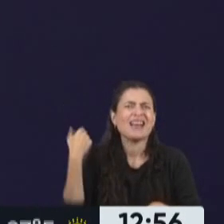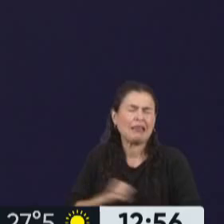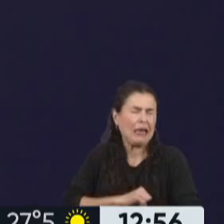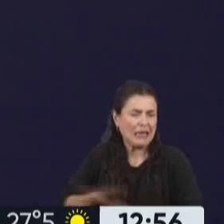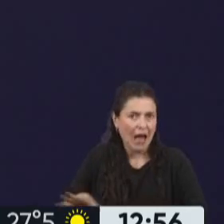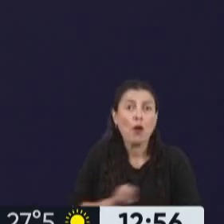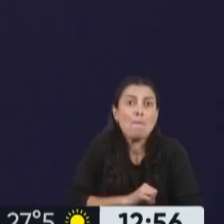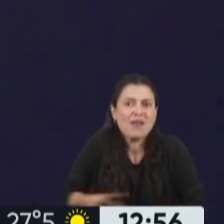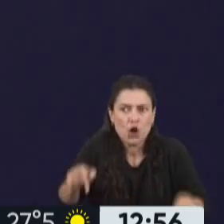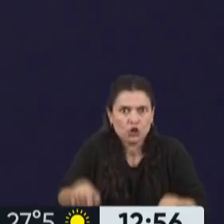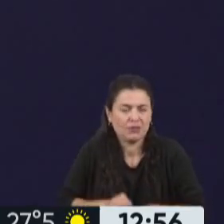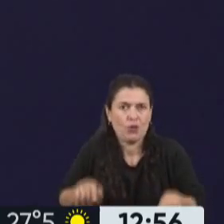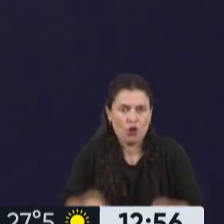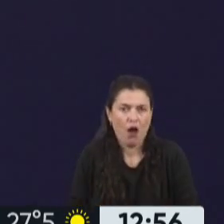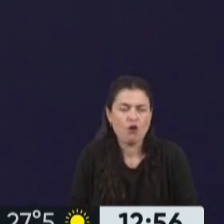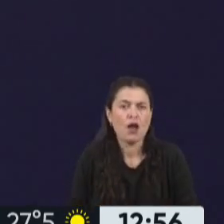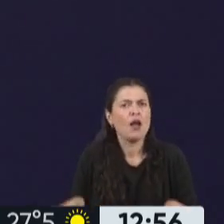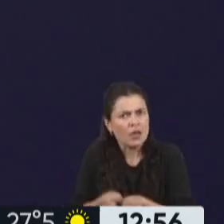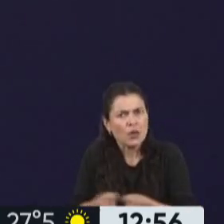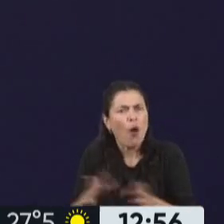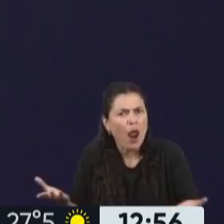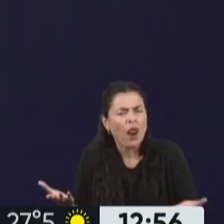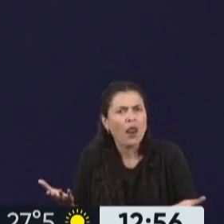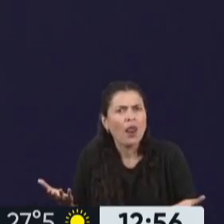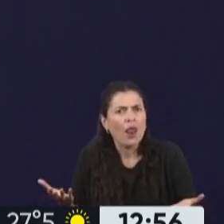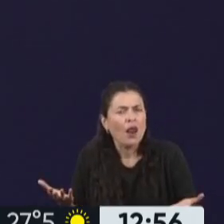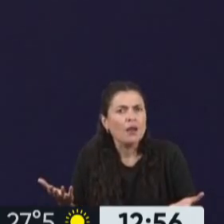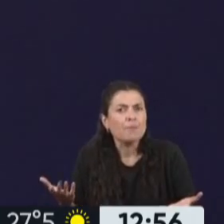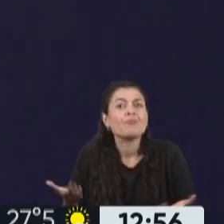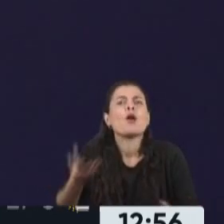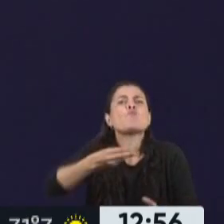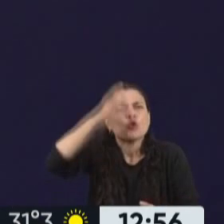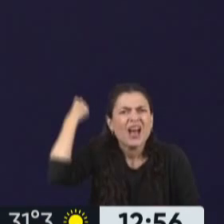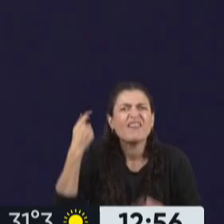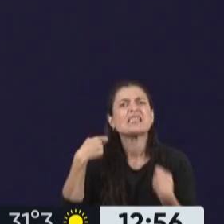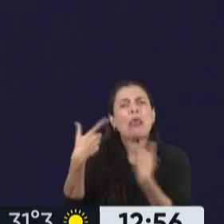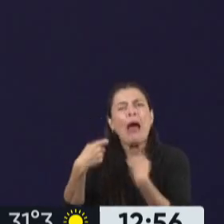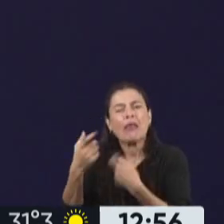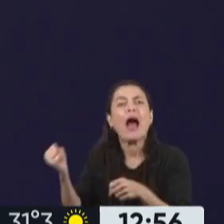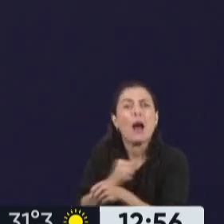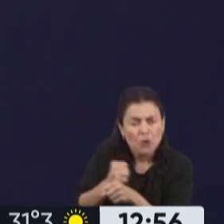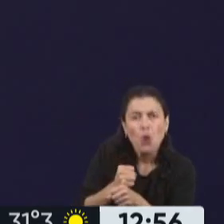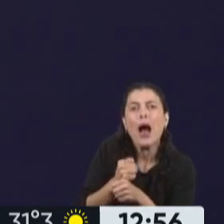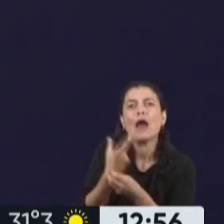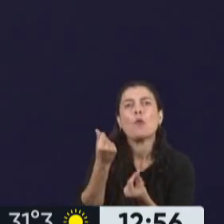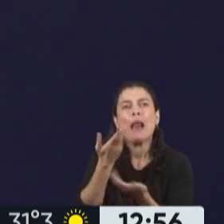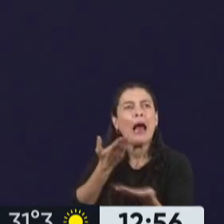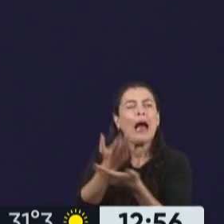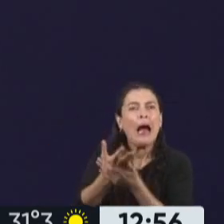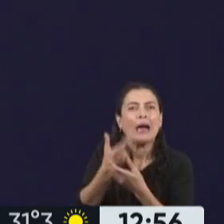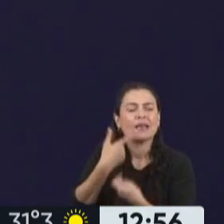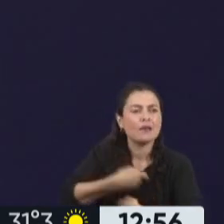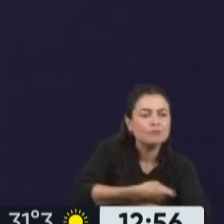que hoy estamos proponiendo y con fines inciertos como cubrir gastos corrientes, por ejemplo? No veo